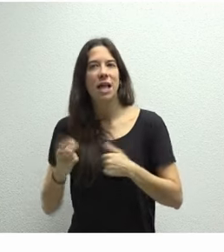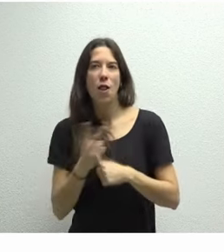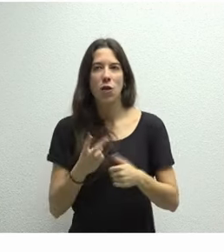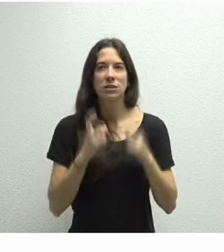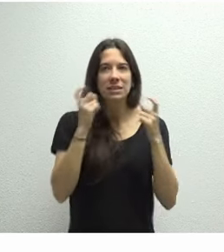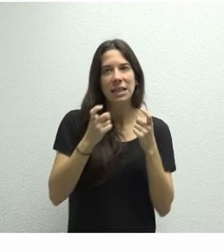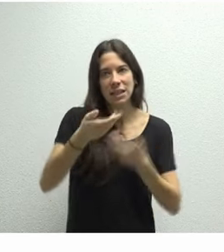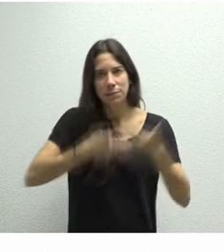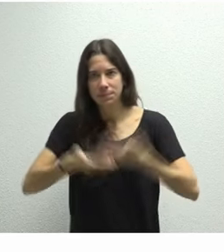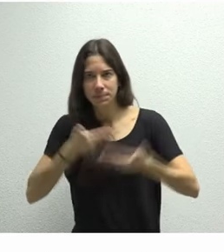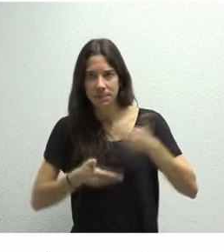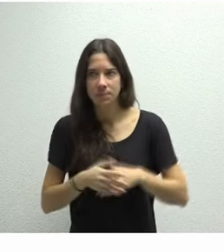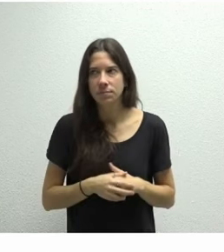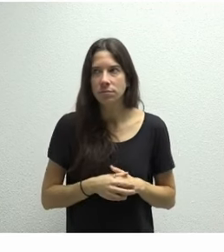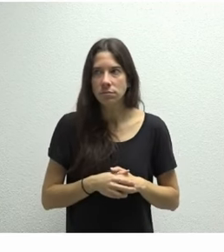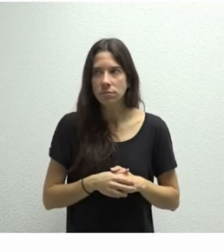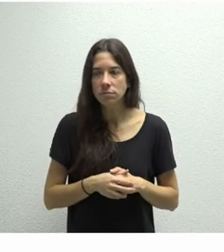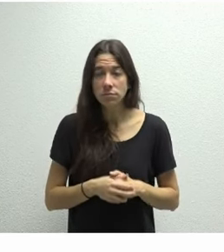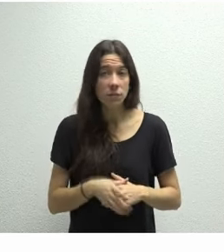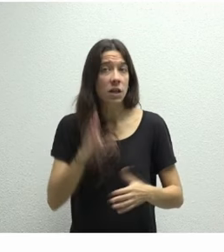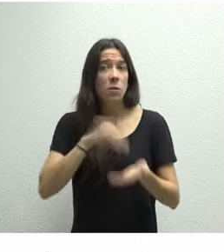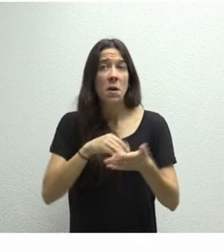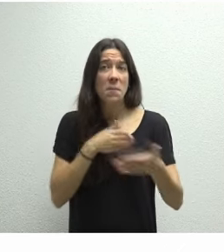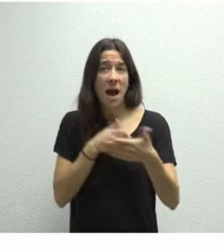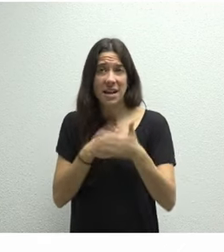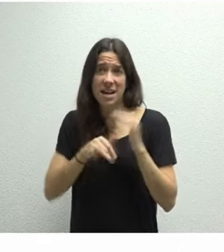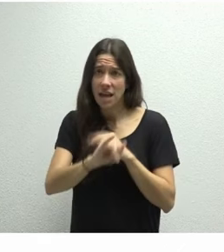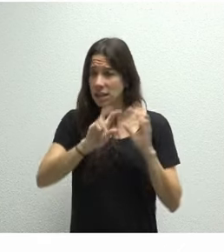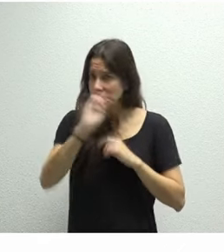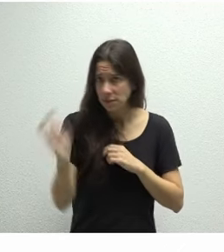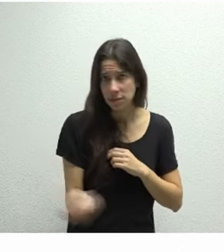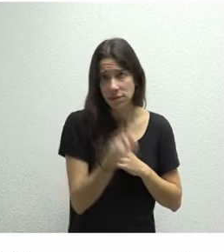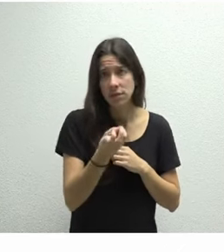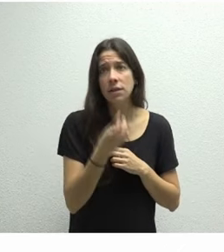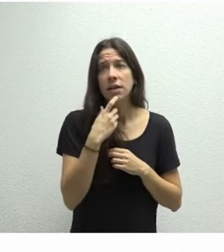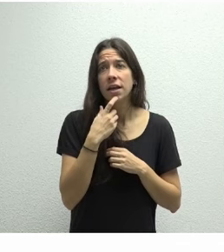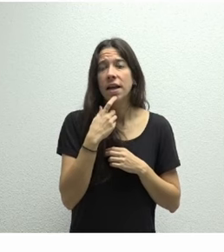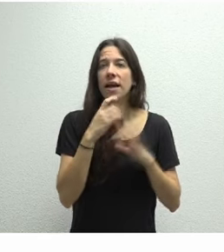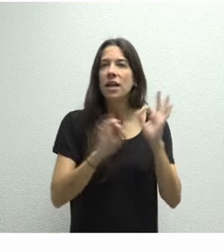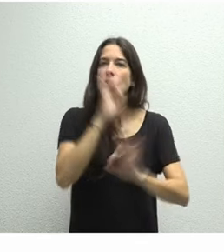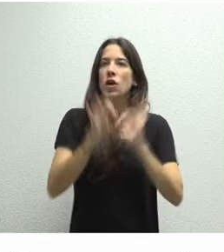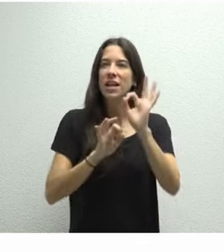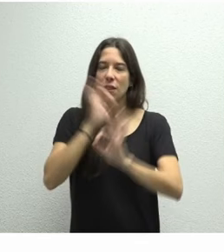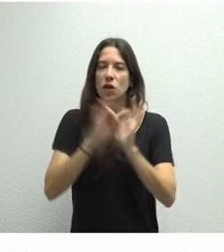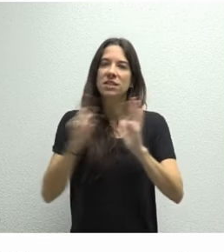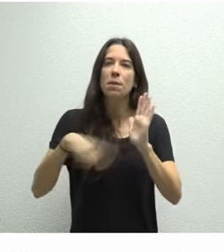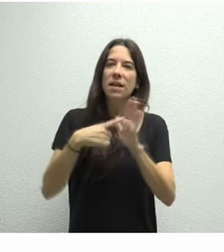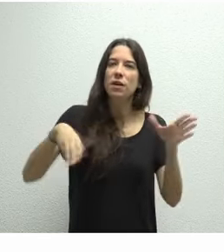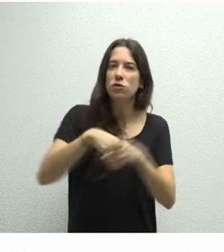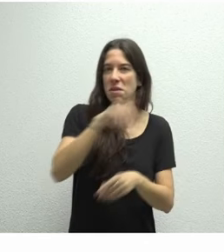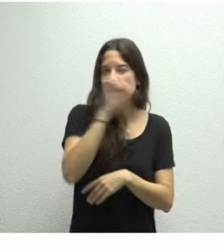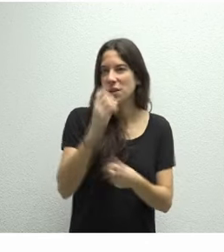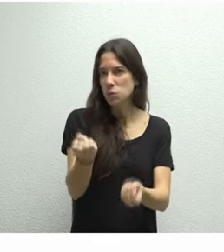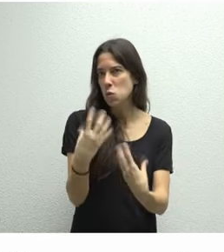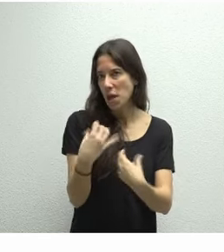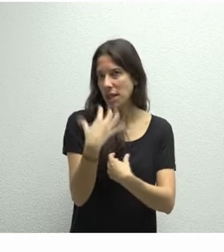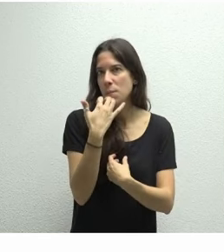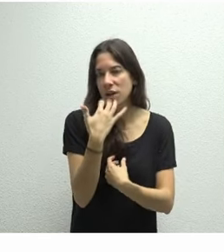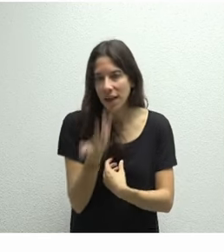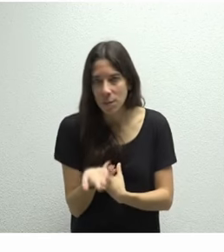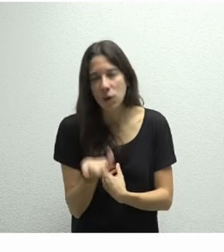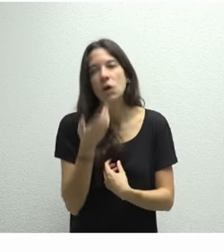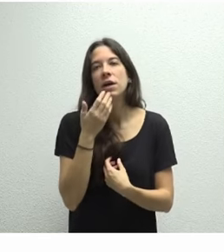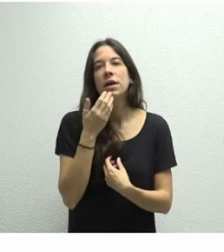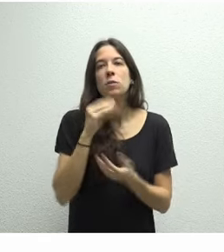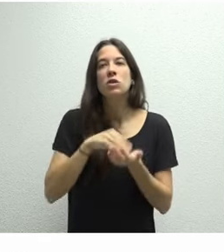sanitario encuentran muchas barreras que nos trasladan desde las diferentes organizaciones de de plena inclusión Madrid pues como pueden ser la dificultad